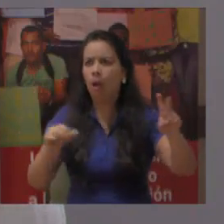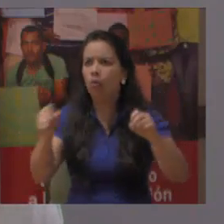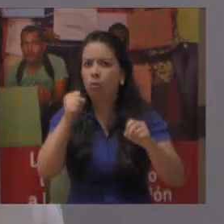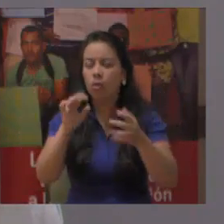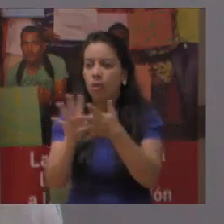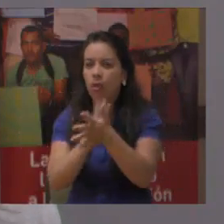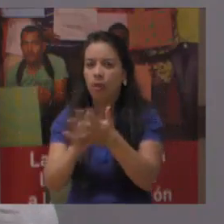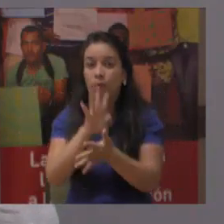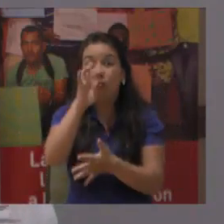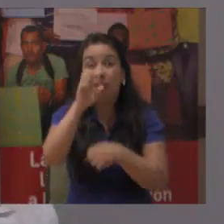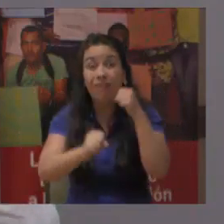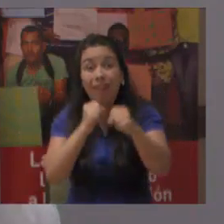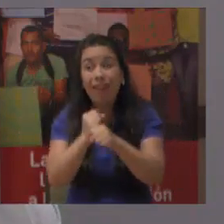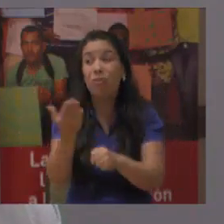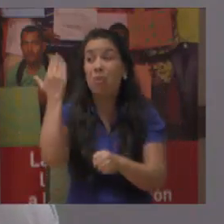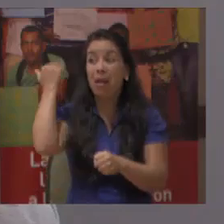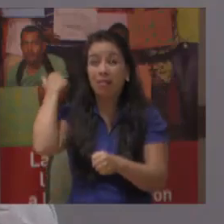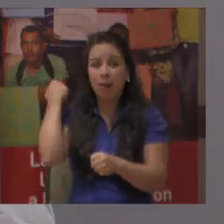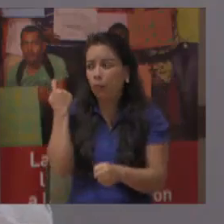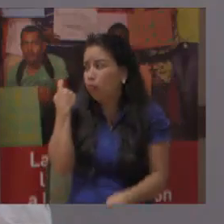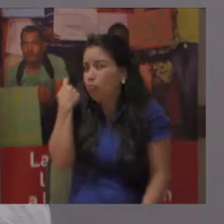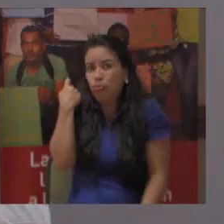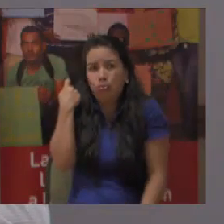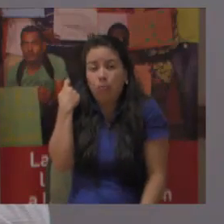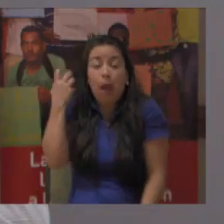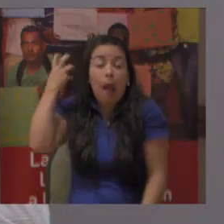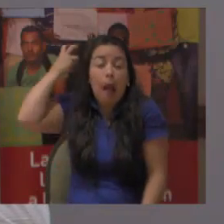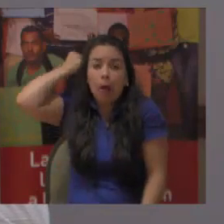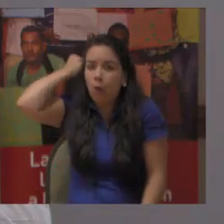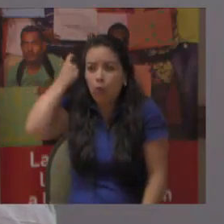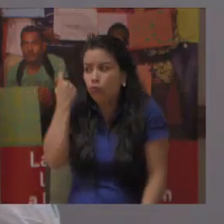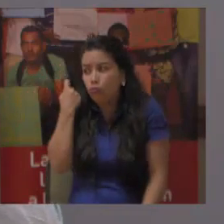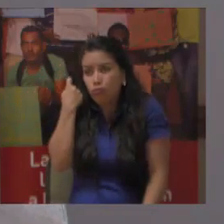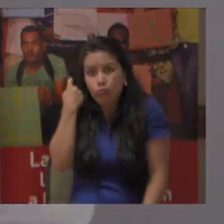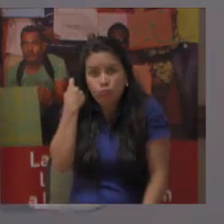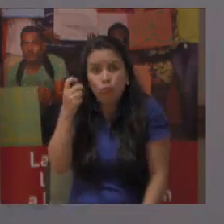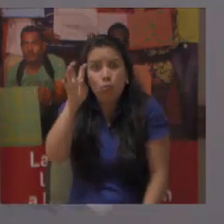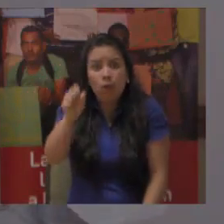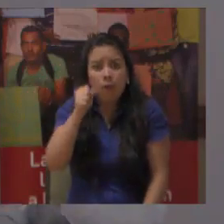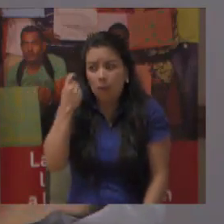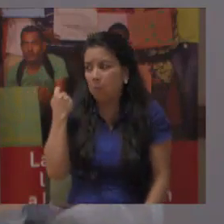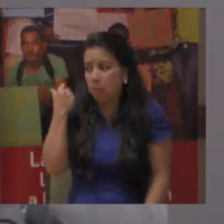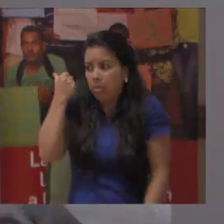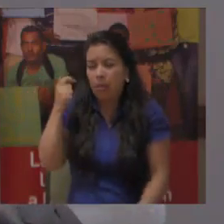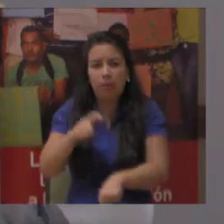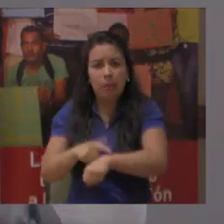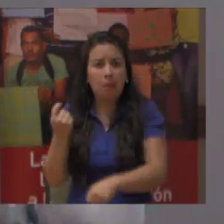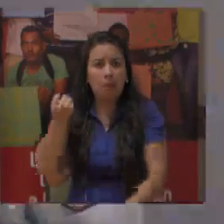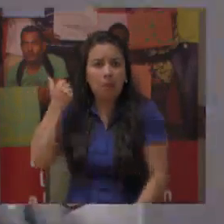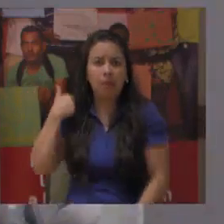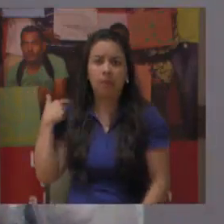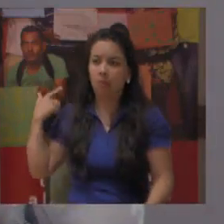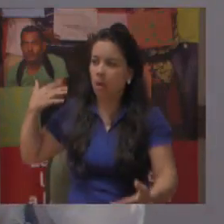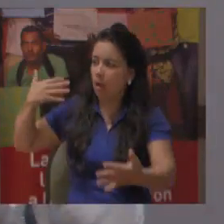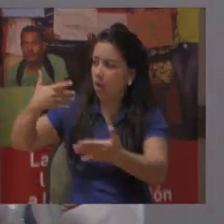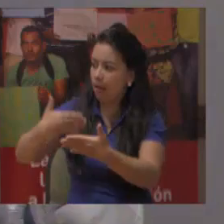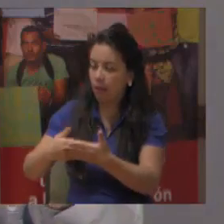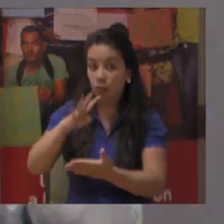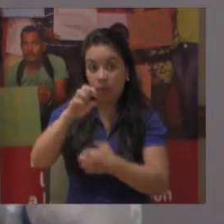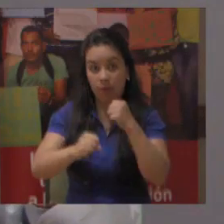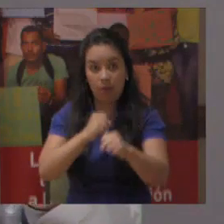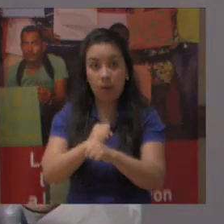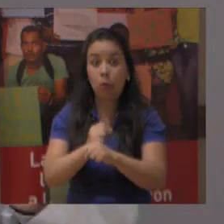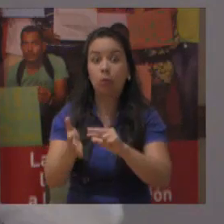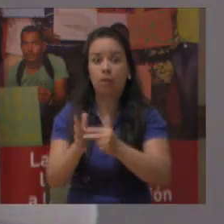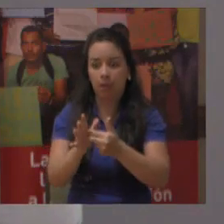fue hace 9 años, eso no fue hace nada. Entonces, uno ver el camino que hemos andado en 9 años